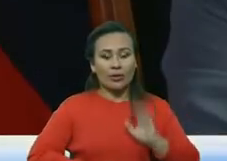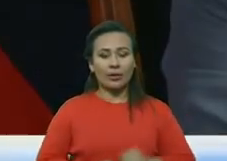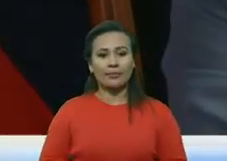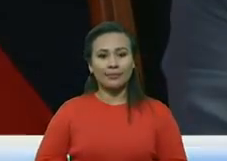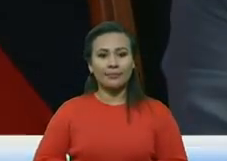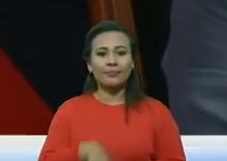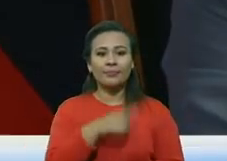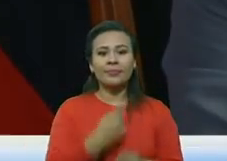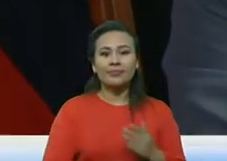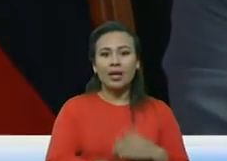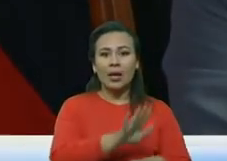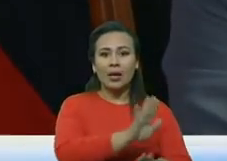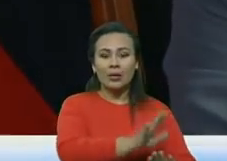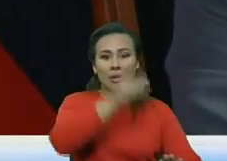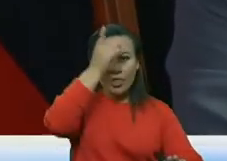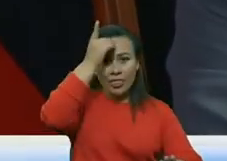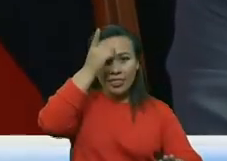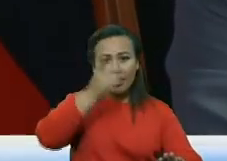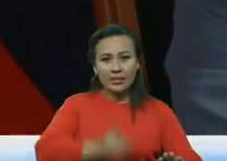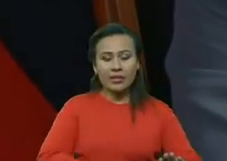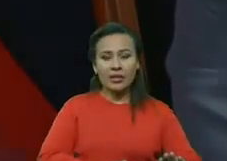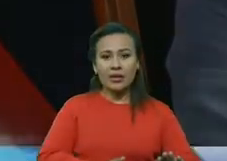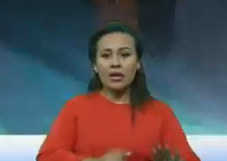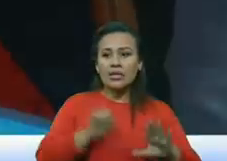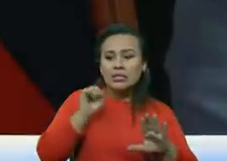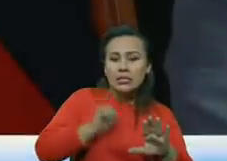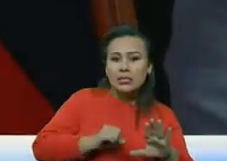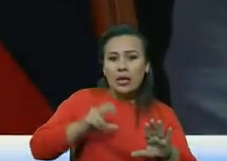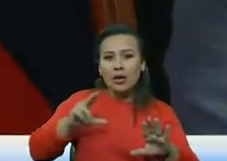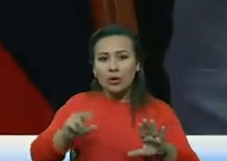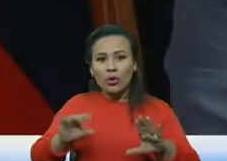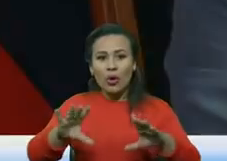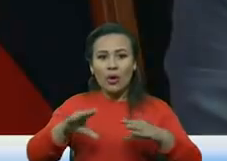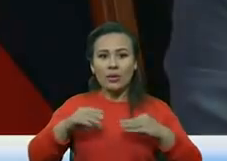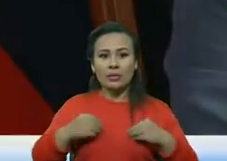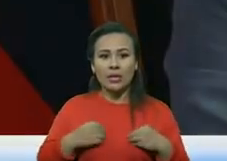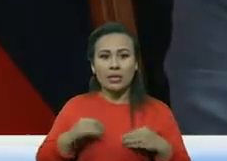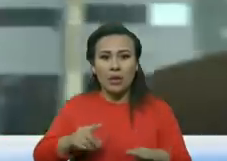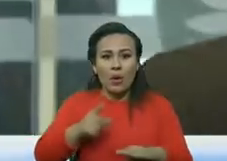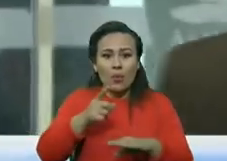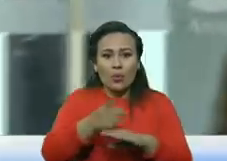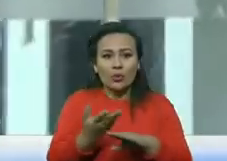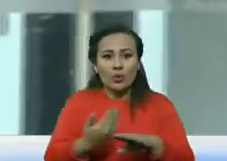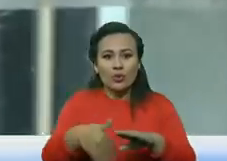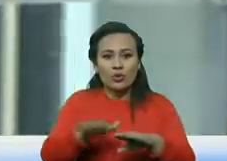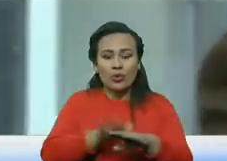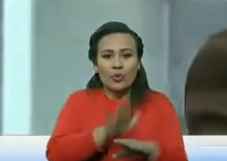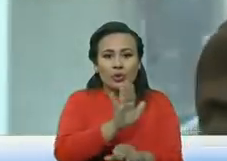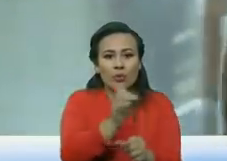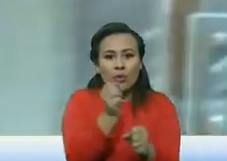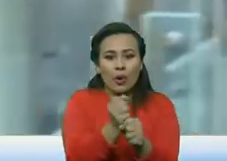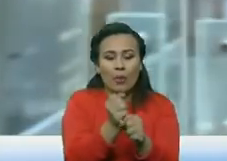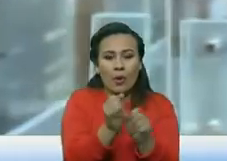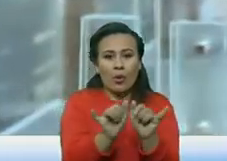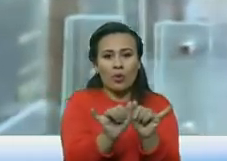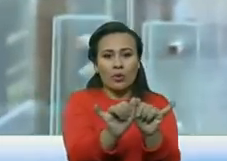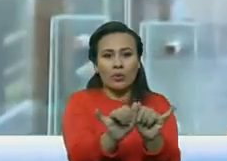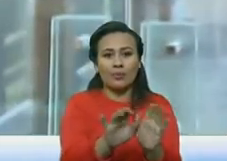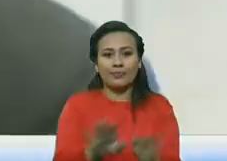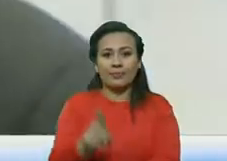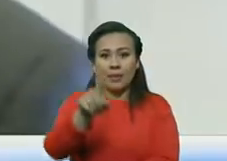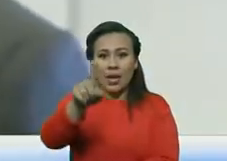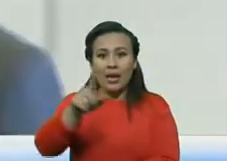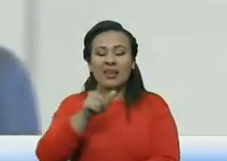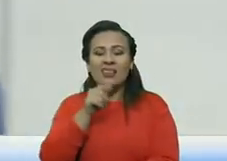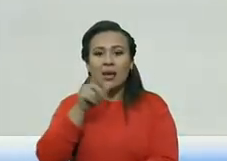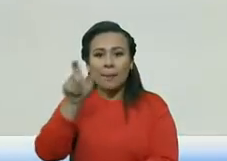deberá emitir el informe de admisibilidad o inadmisibilidad sobre el mismo. Por su parte, el legislador Luis Fernando